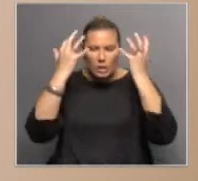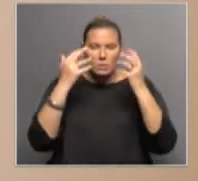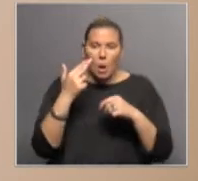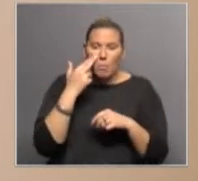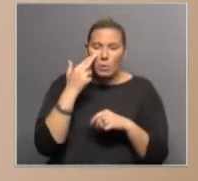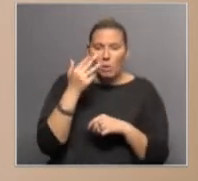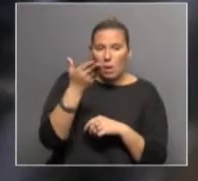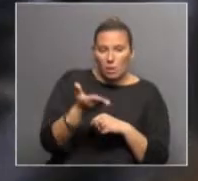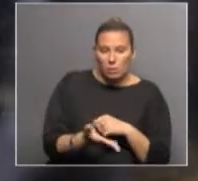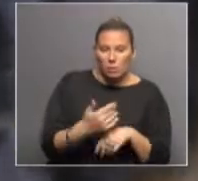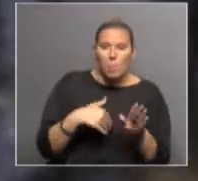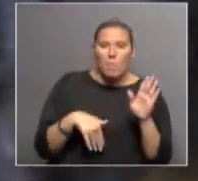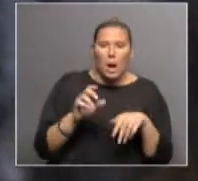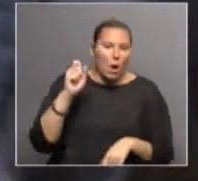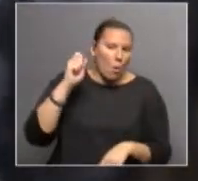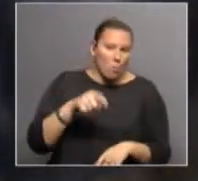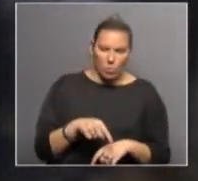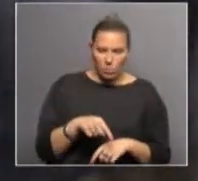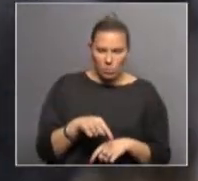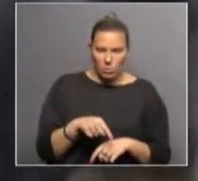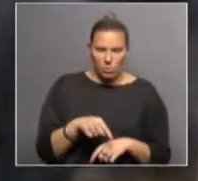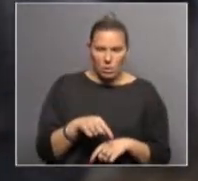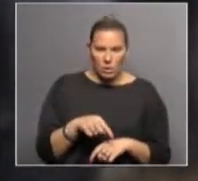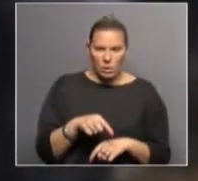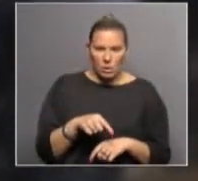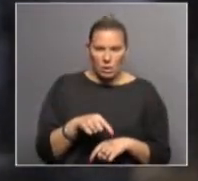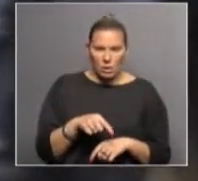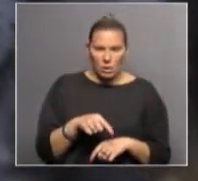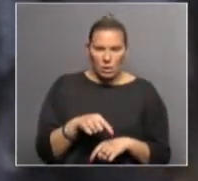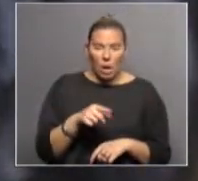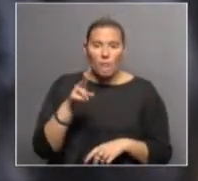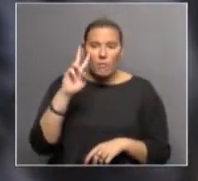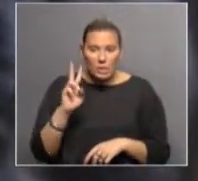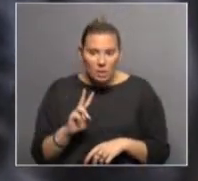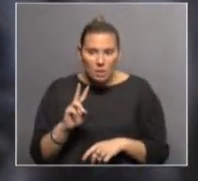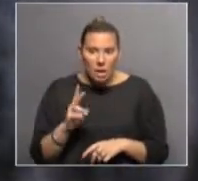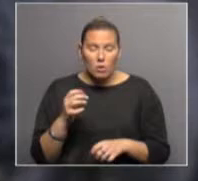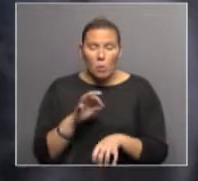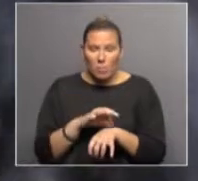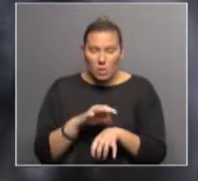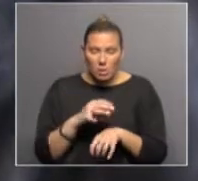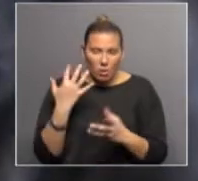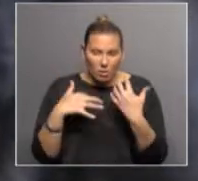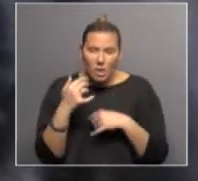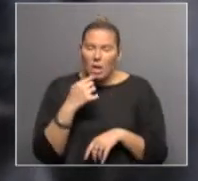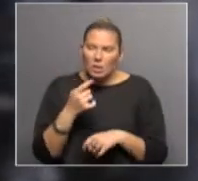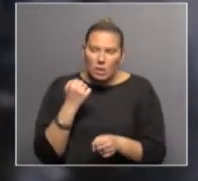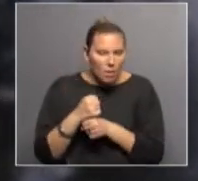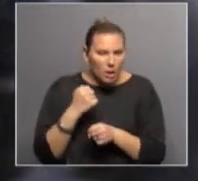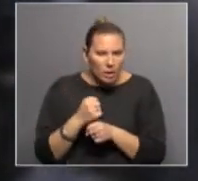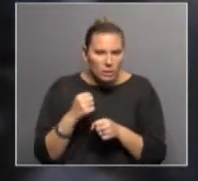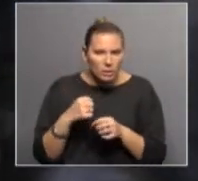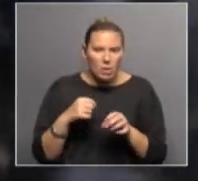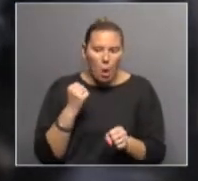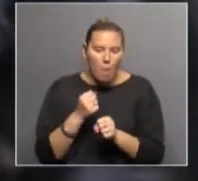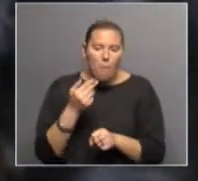de comportamiento más frecuentes en la clínica, o sea, de aquellos veterinarios, etólogos que trabajan especialmente en problemas